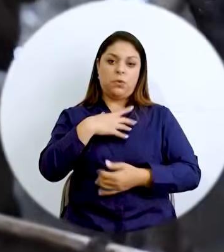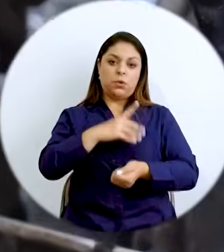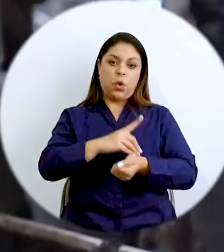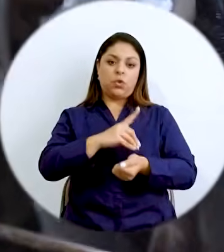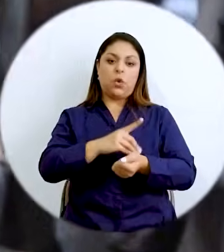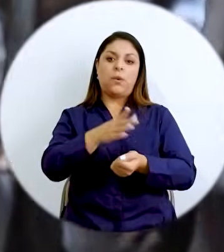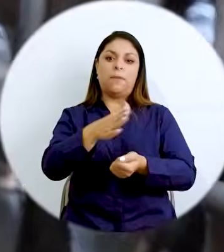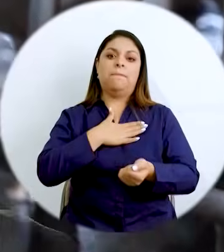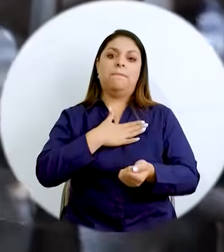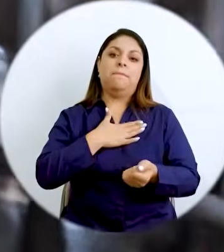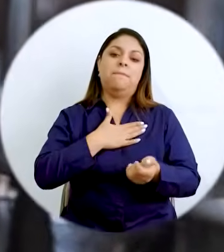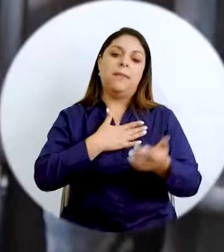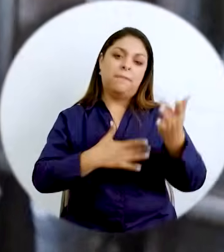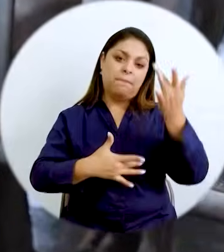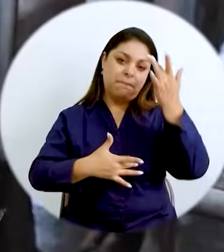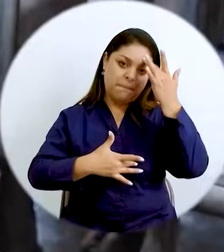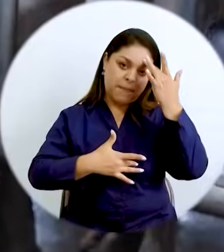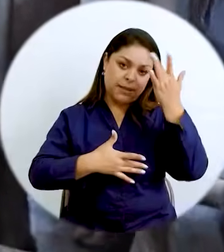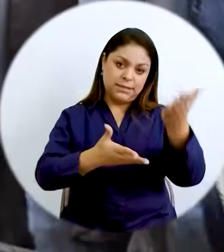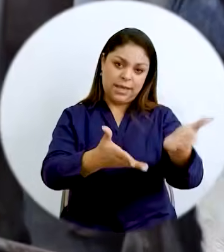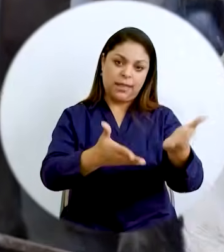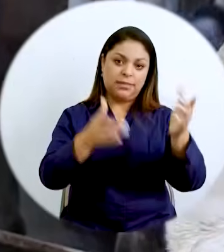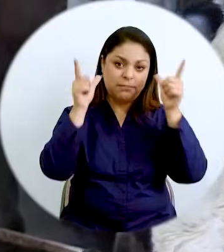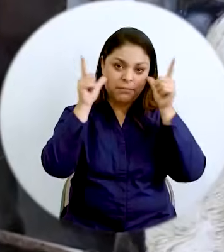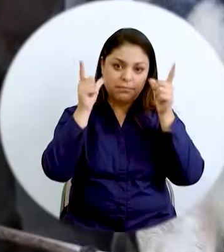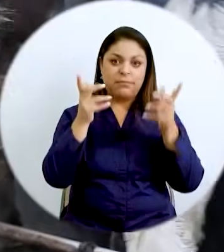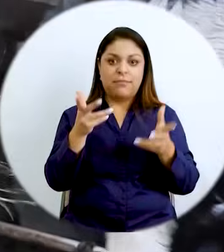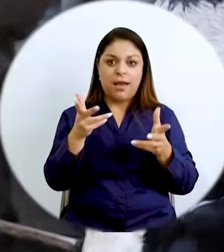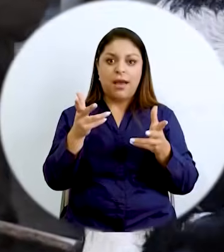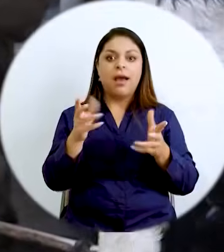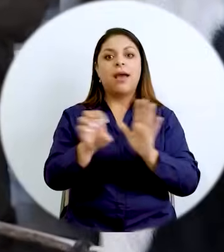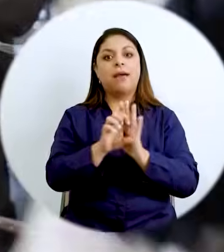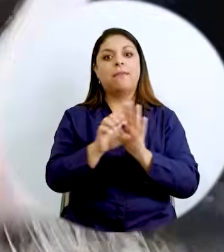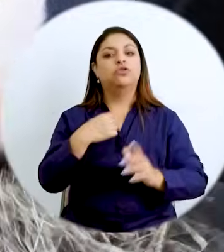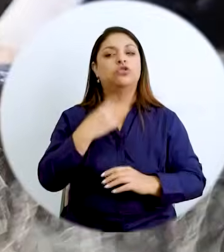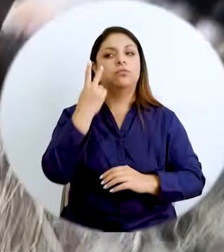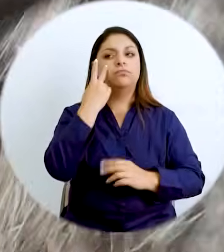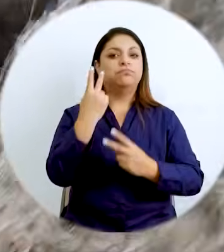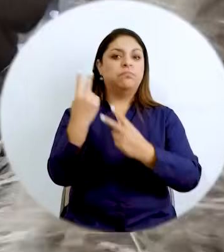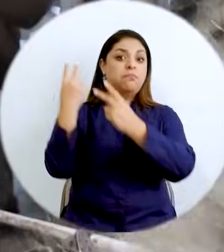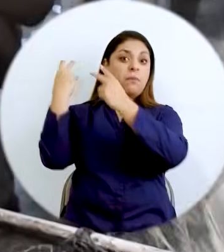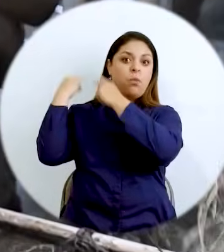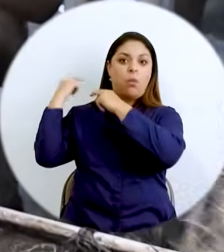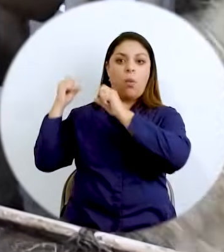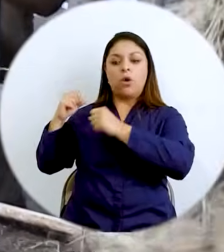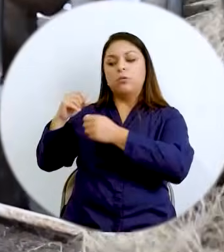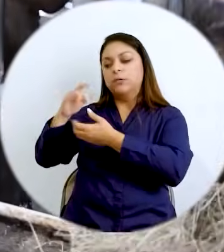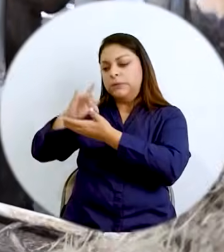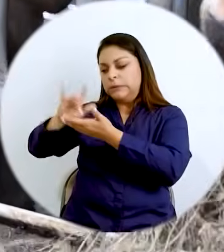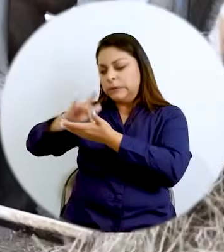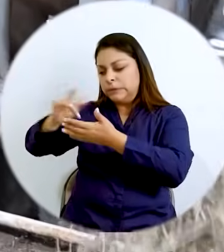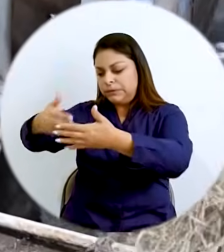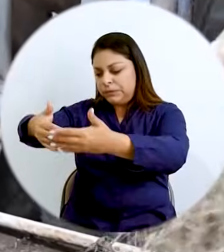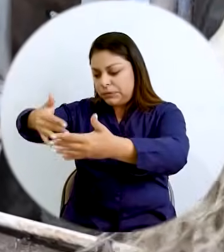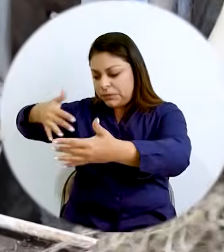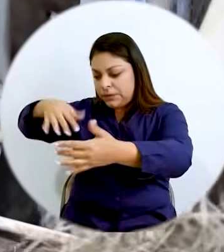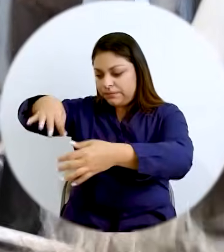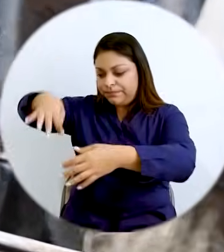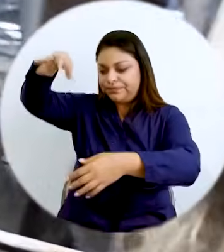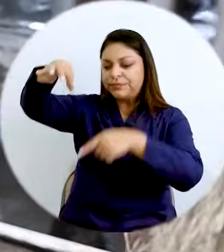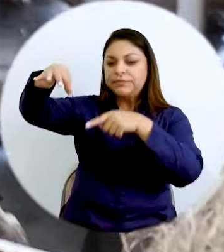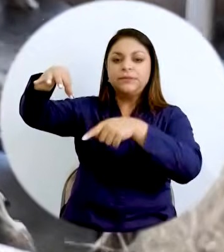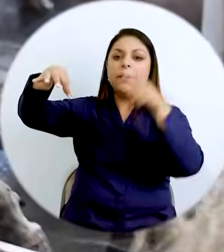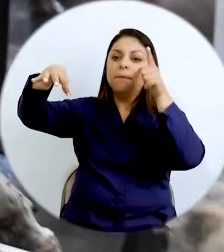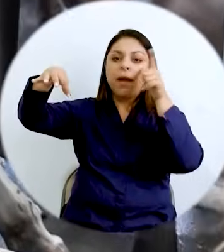tiene el doctor de su paciente. Entonces yo puedo, por ejemplo, meterme hoy día, 30 años atrás, y ver alguna vaca eventualmente que